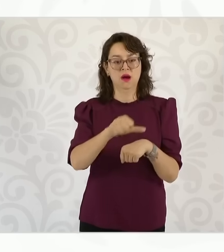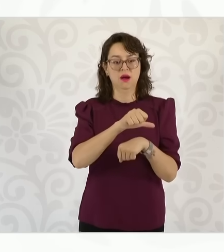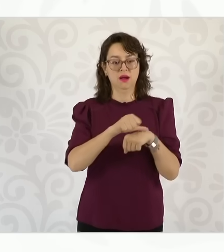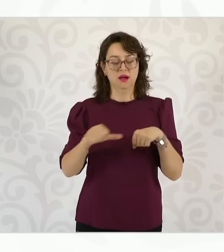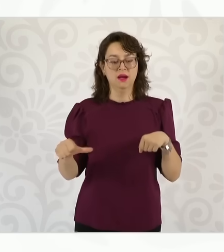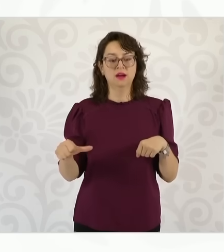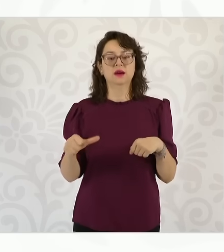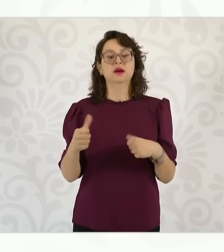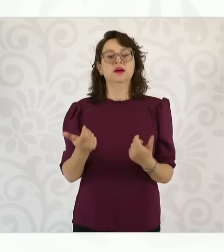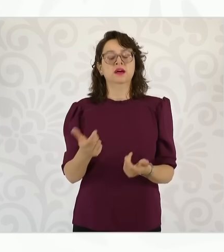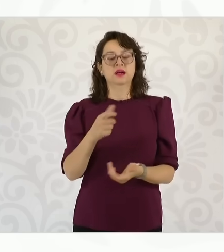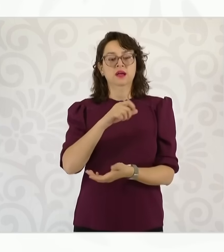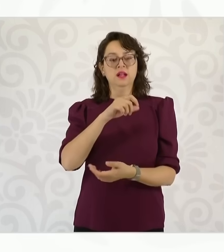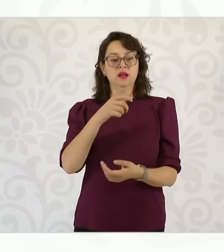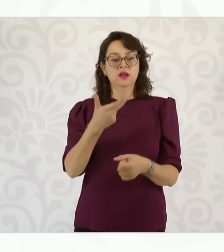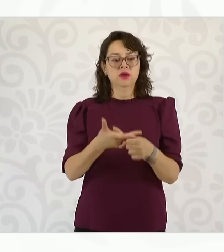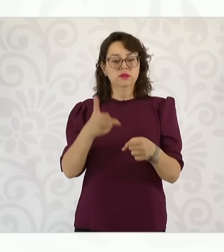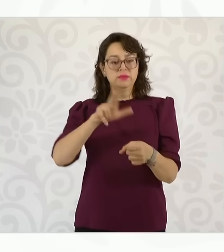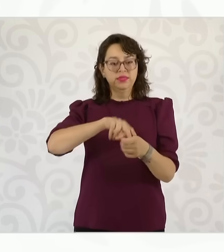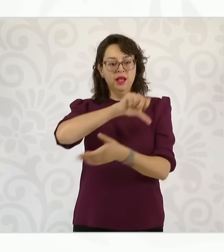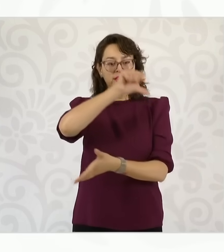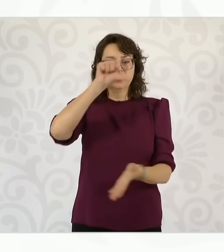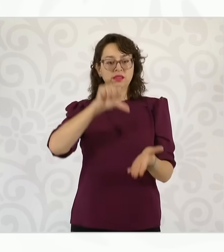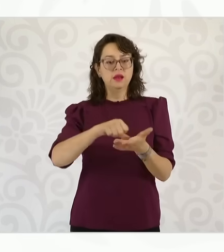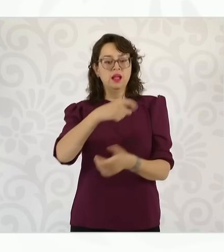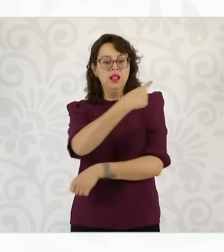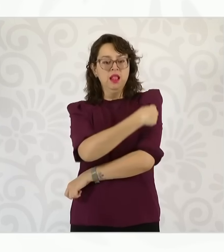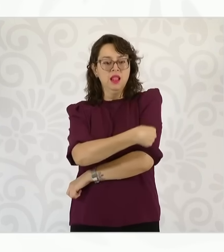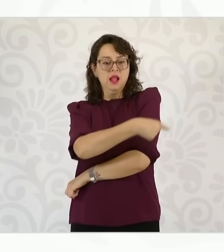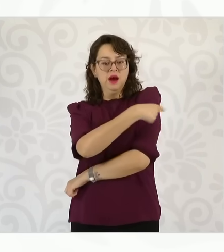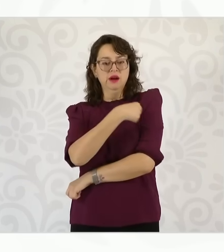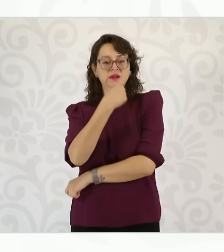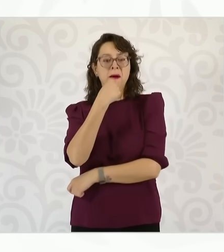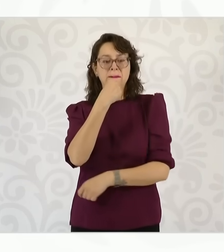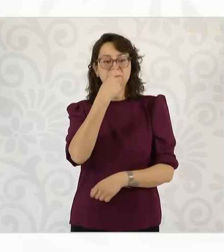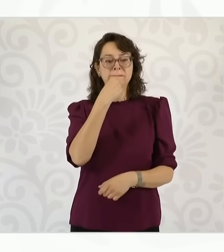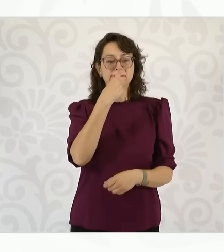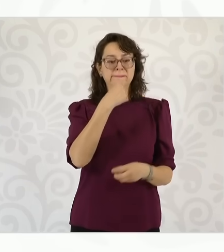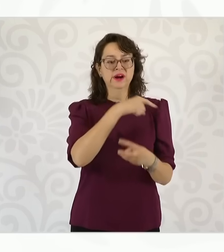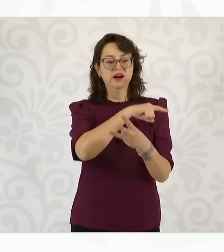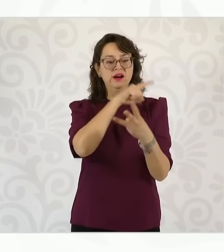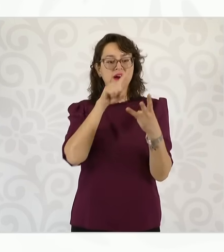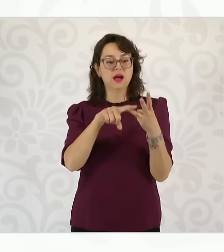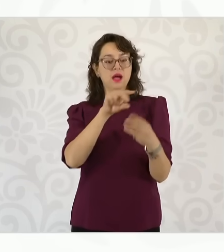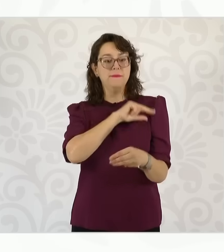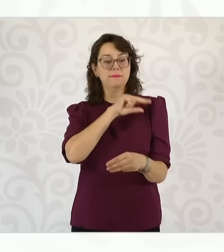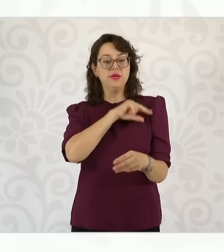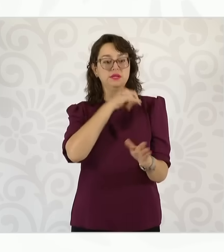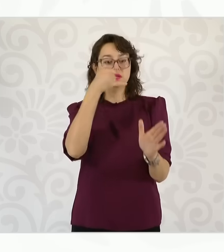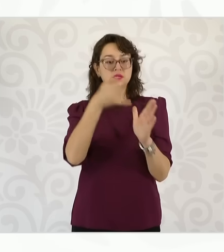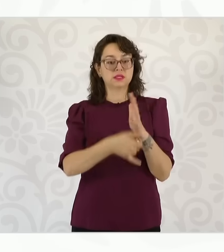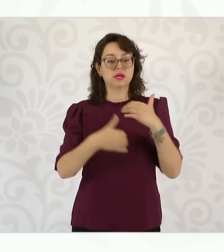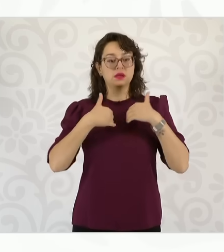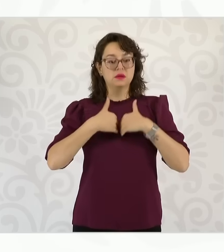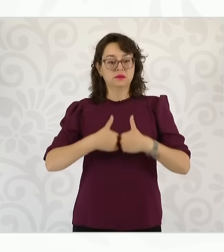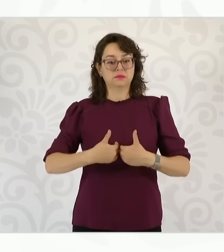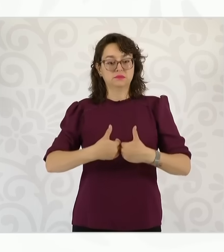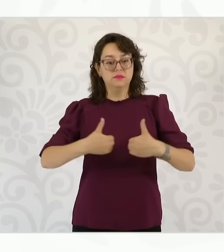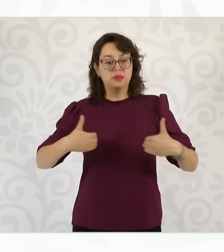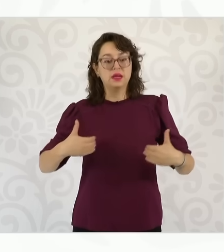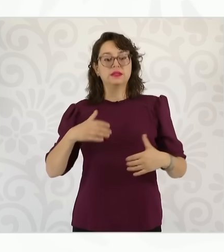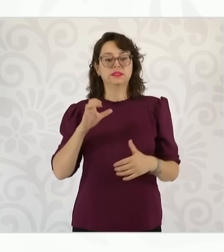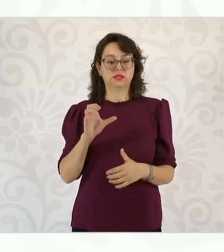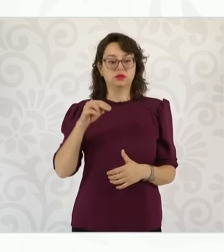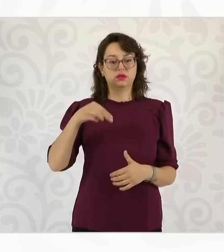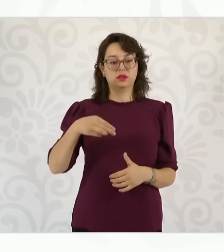Hospital Central de la Cruz Roja Mexicana, una especialidad en cirugía cardiotorácica en el Centro Médico Nacional 20